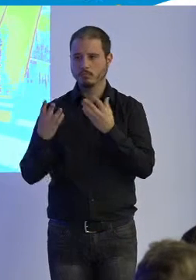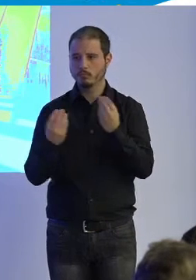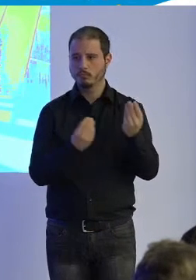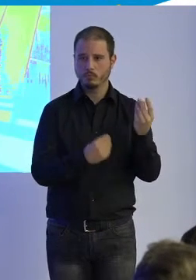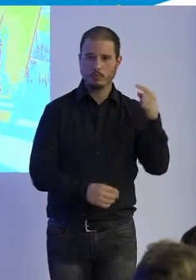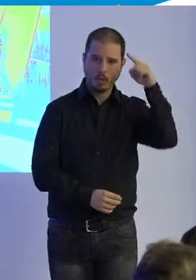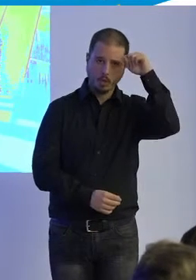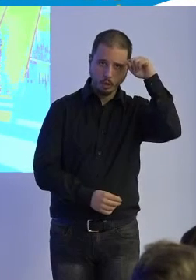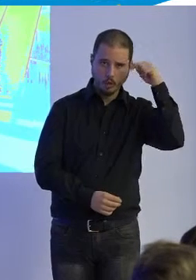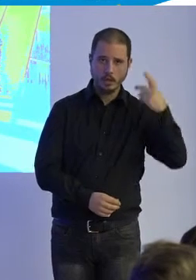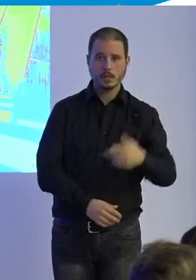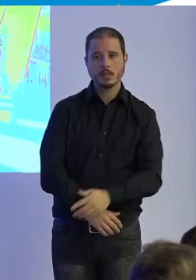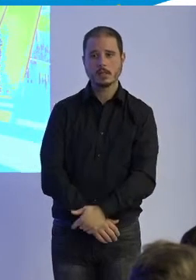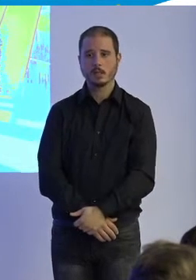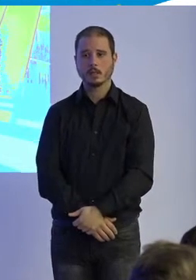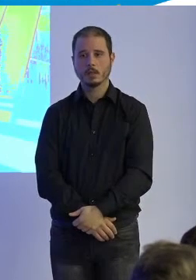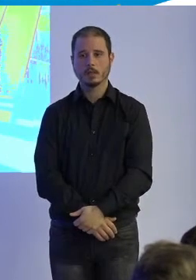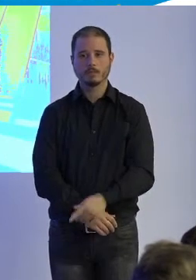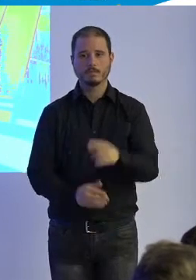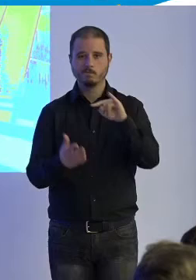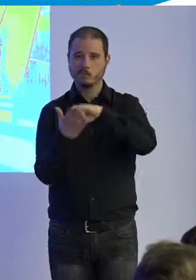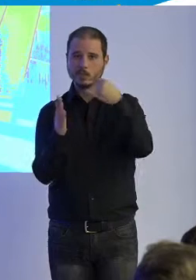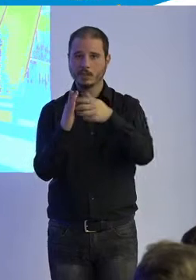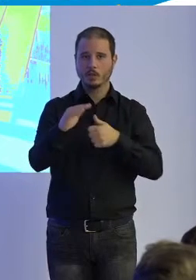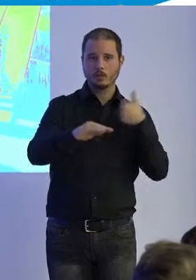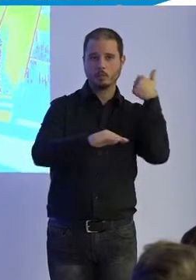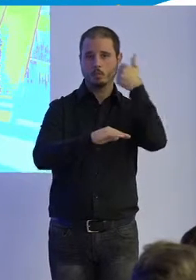doctores, fundamentalmente técnicos superiores.